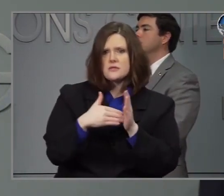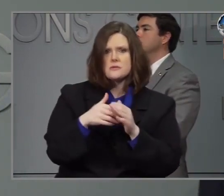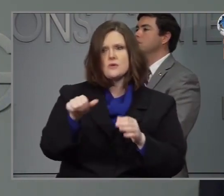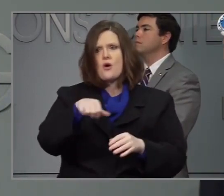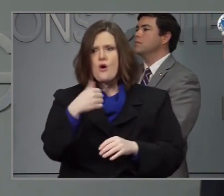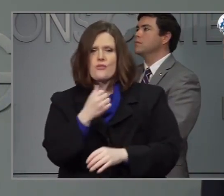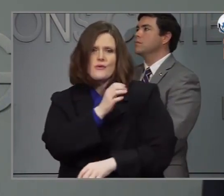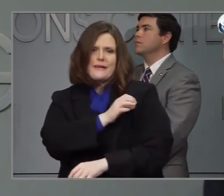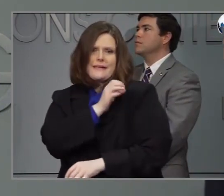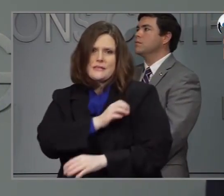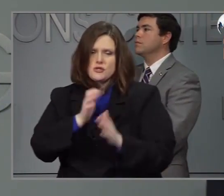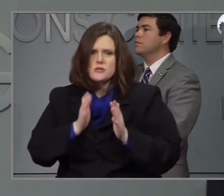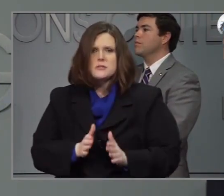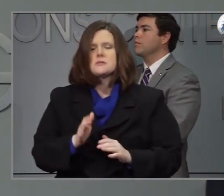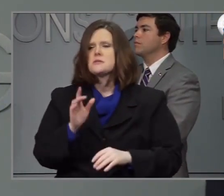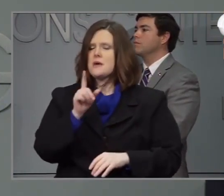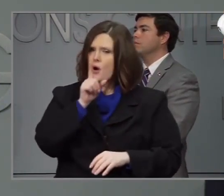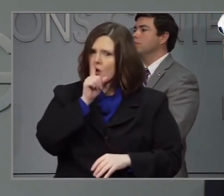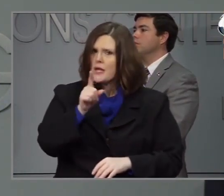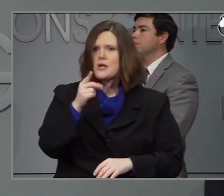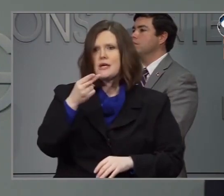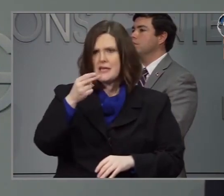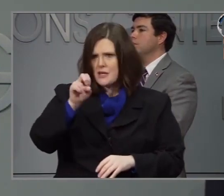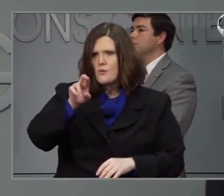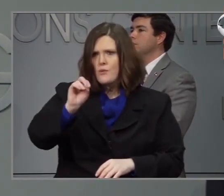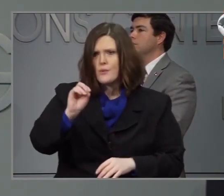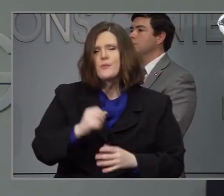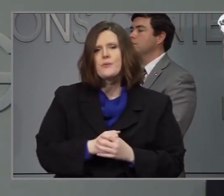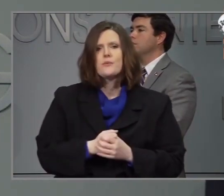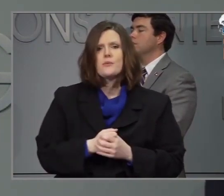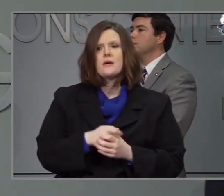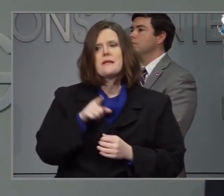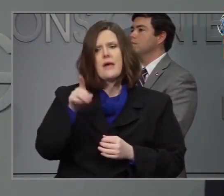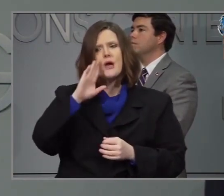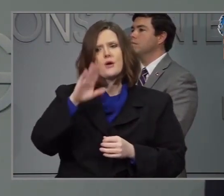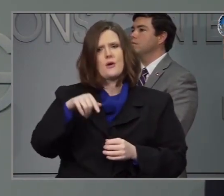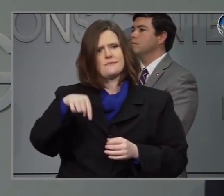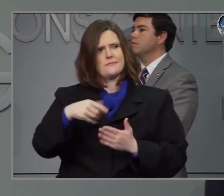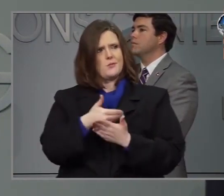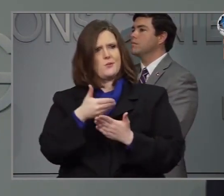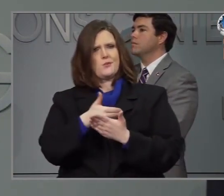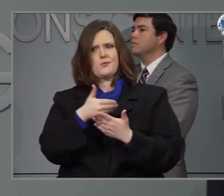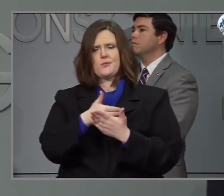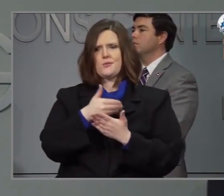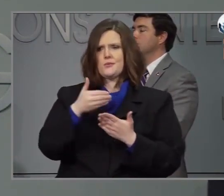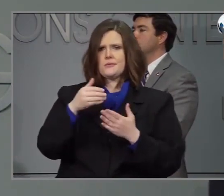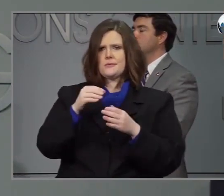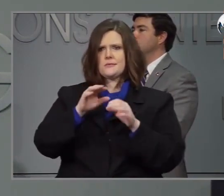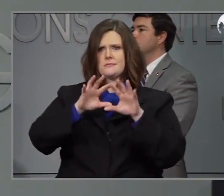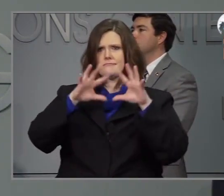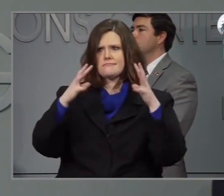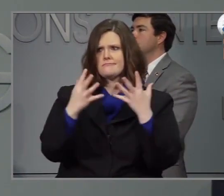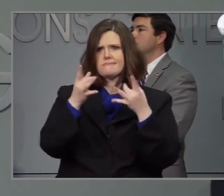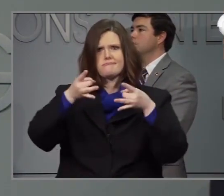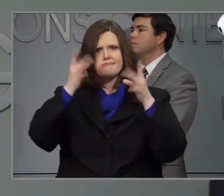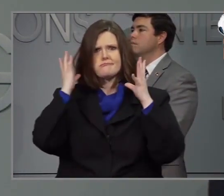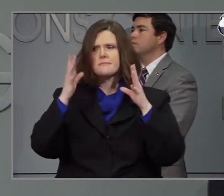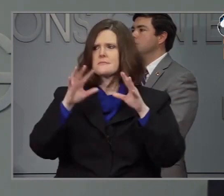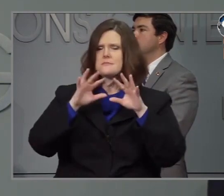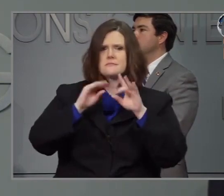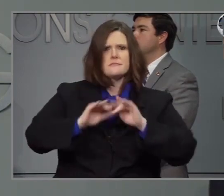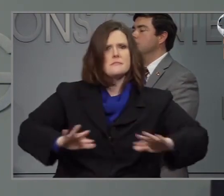y profesionales de la salud son los verdaderos héroes ellos saben que esta pandemia sin precedente va a requerir